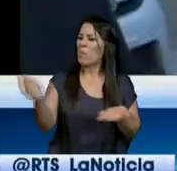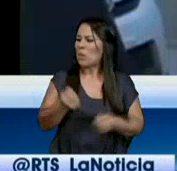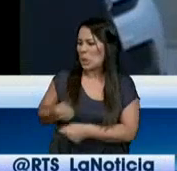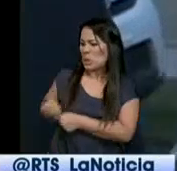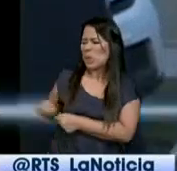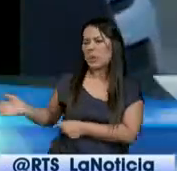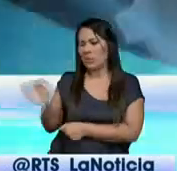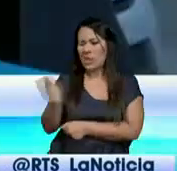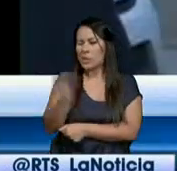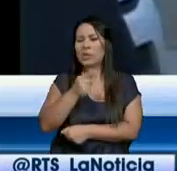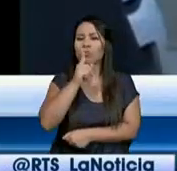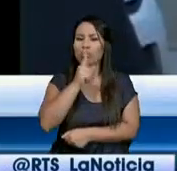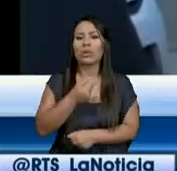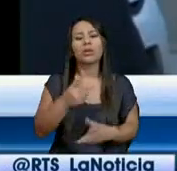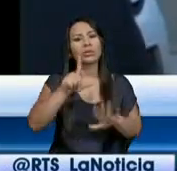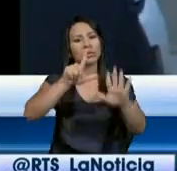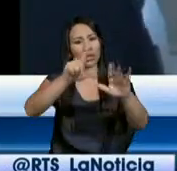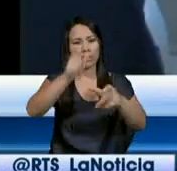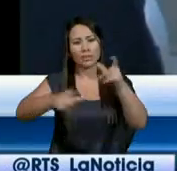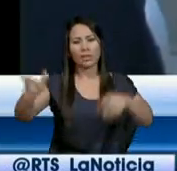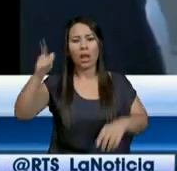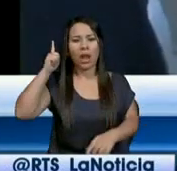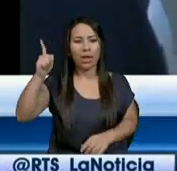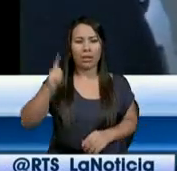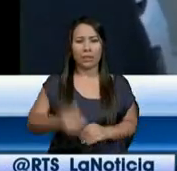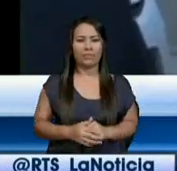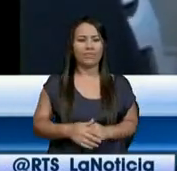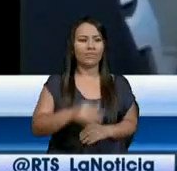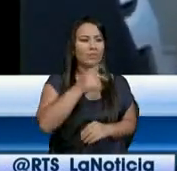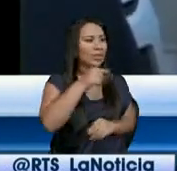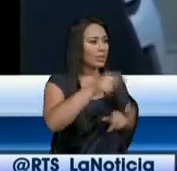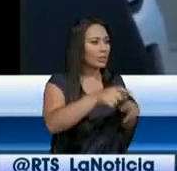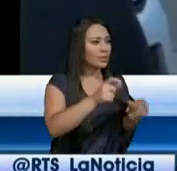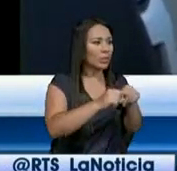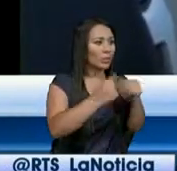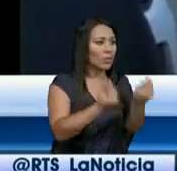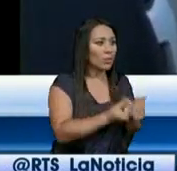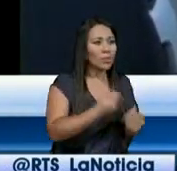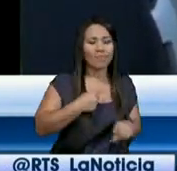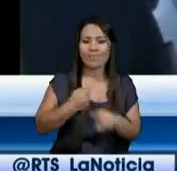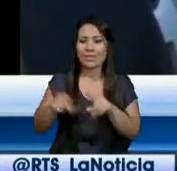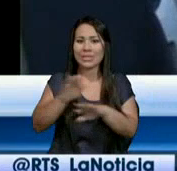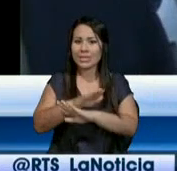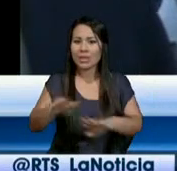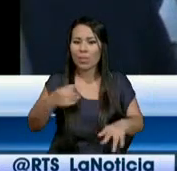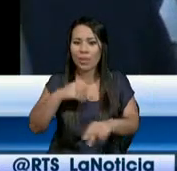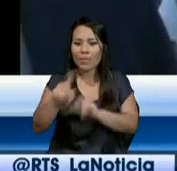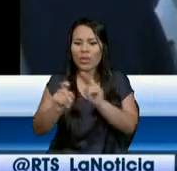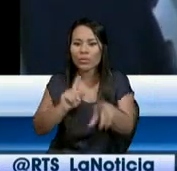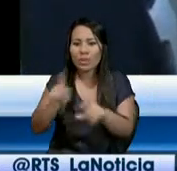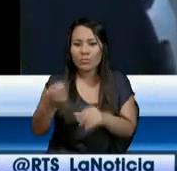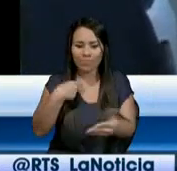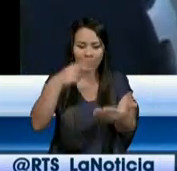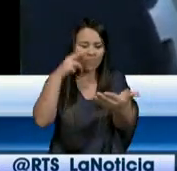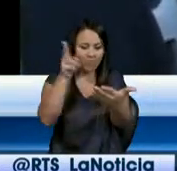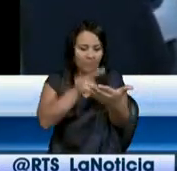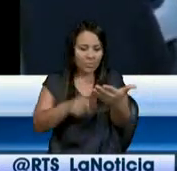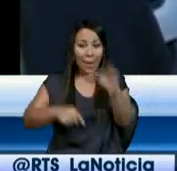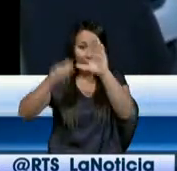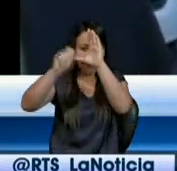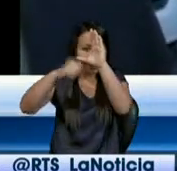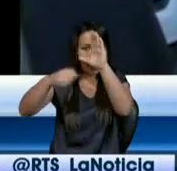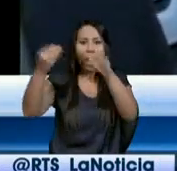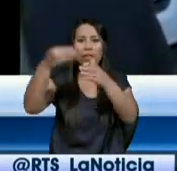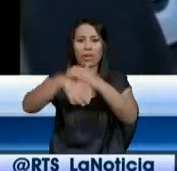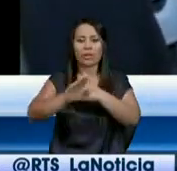Hemos identificado hasta el momento 7 personas como los cabecillas, digamos, pero obviamente estamos haciendo, revisando videos y demás para